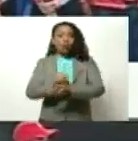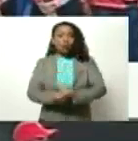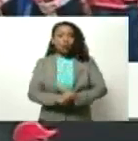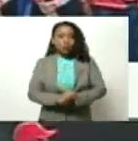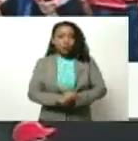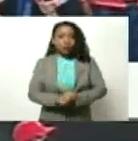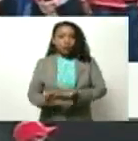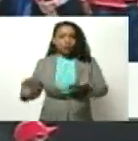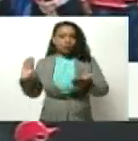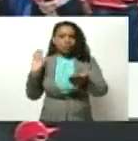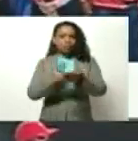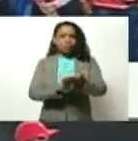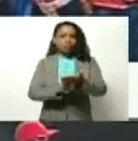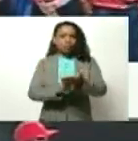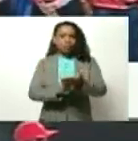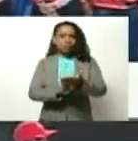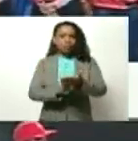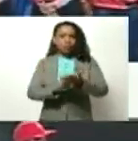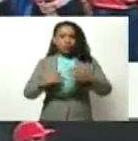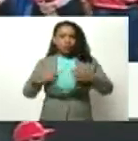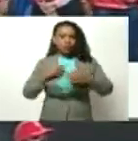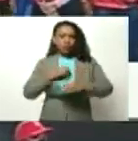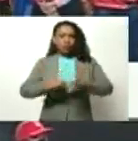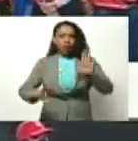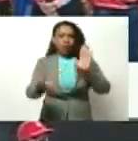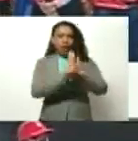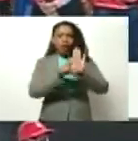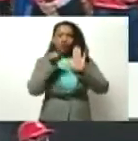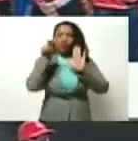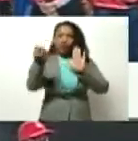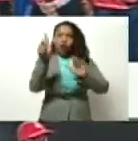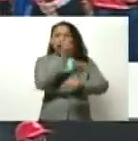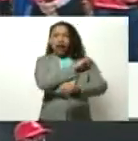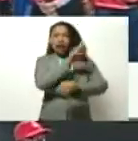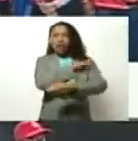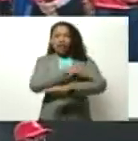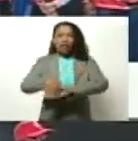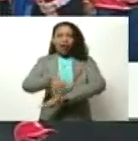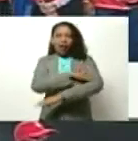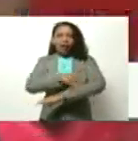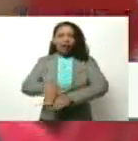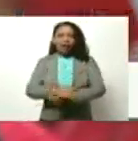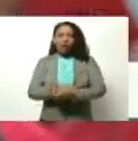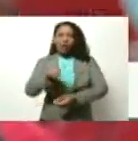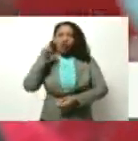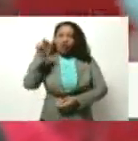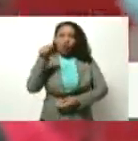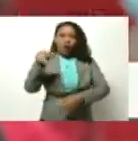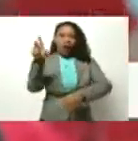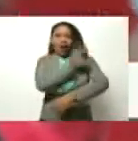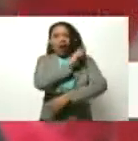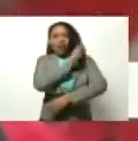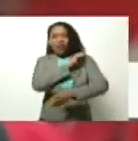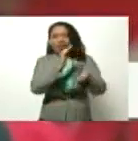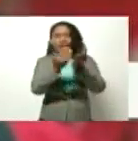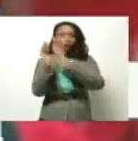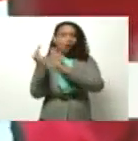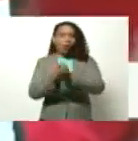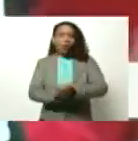le pone el traje de la legitimidad y le dice usted jefe de calle usted jefe de comunidad